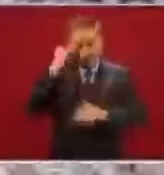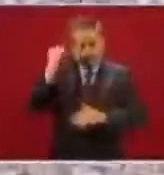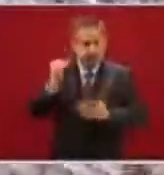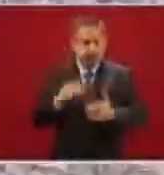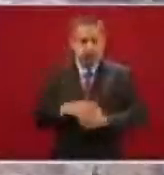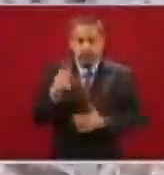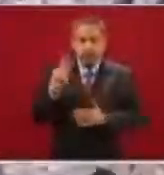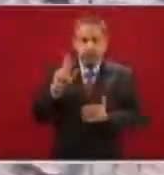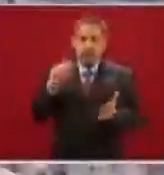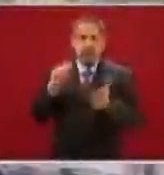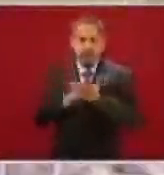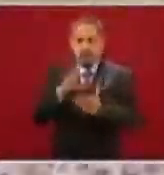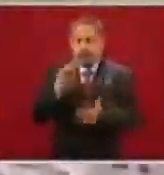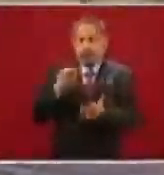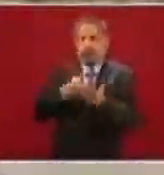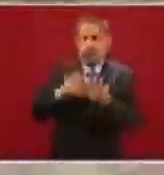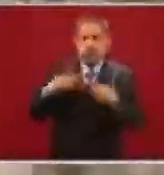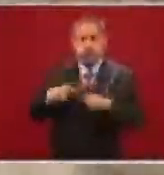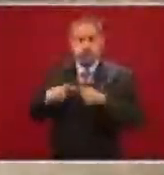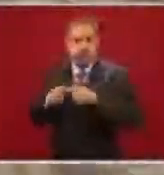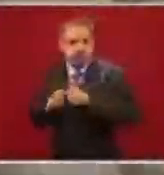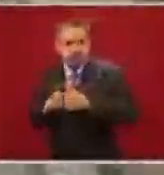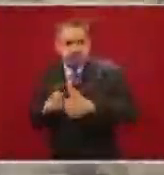los 80,000, 90,000 pasajeros al día.